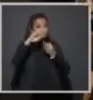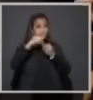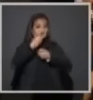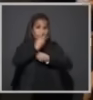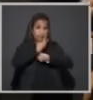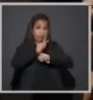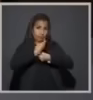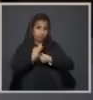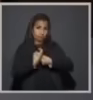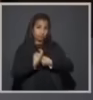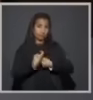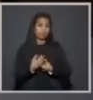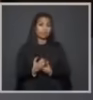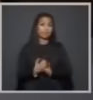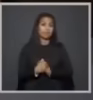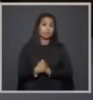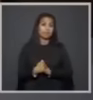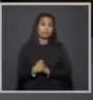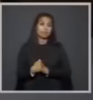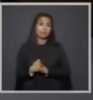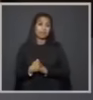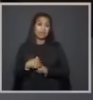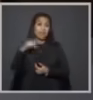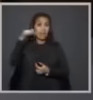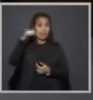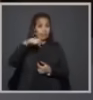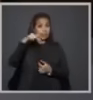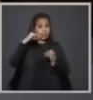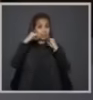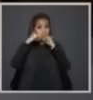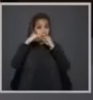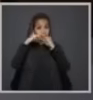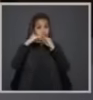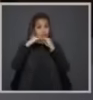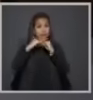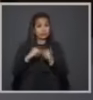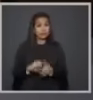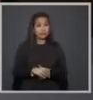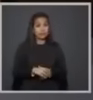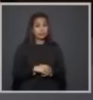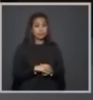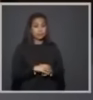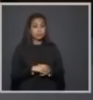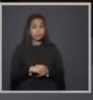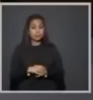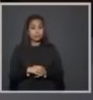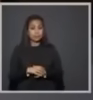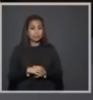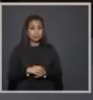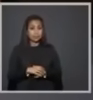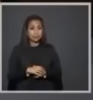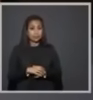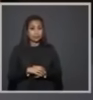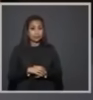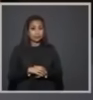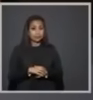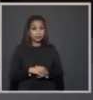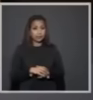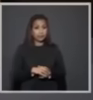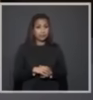invitación, esta institución que